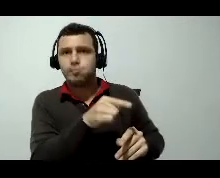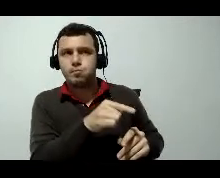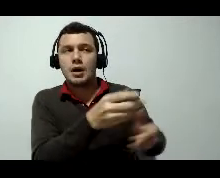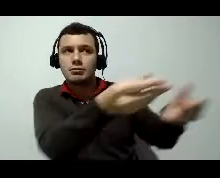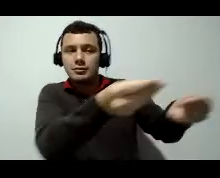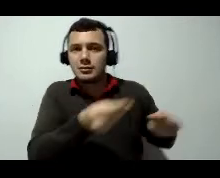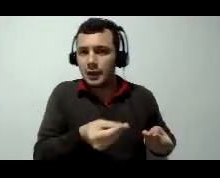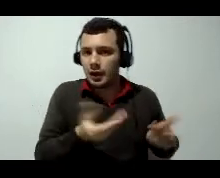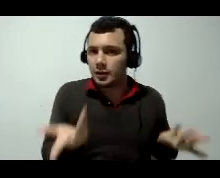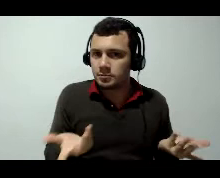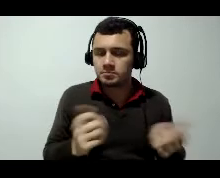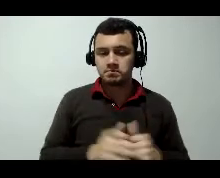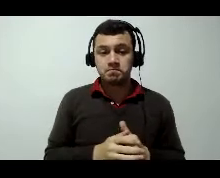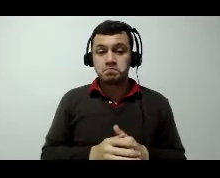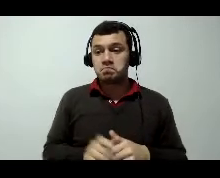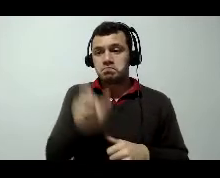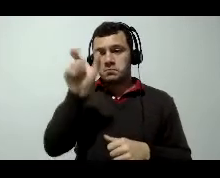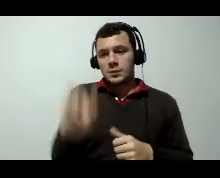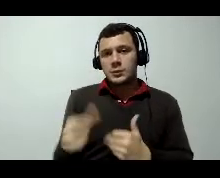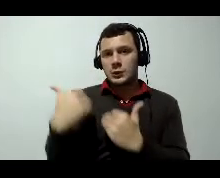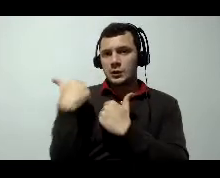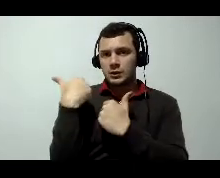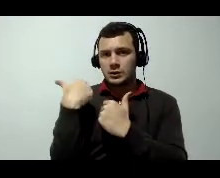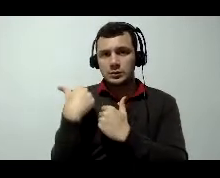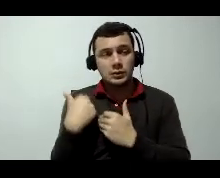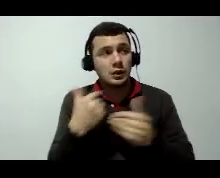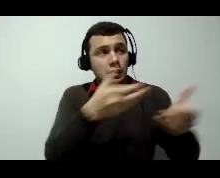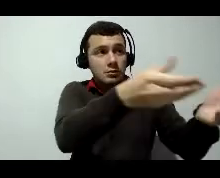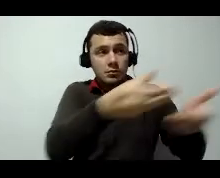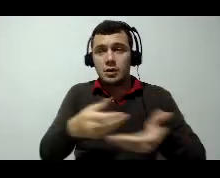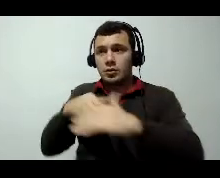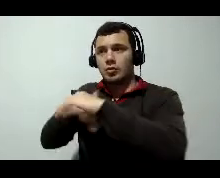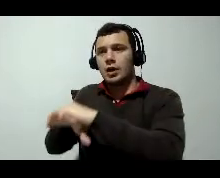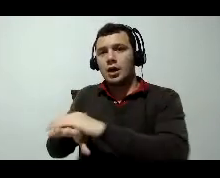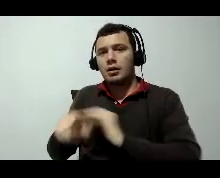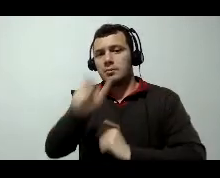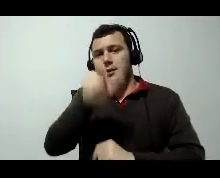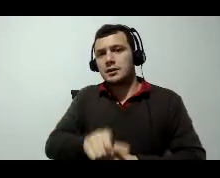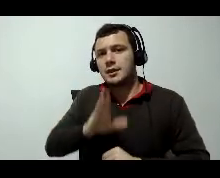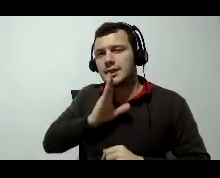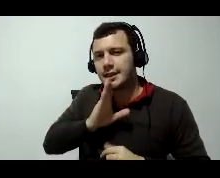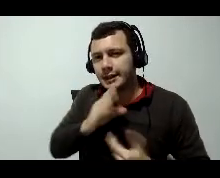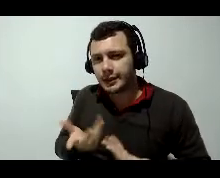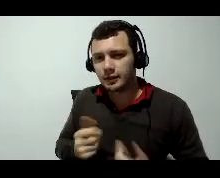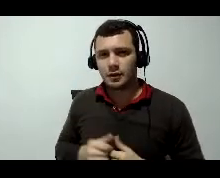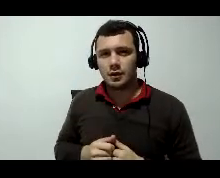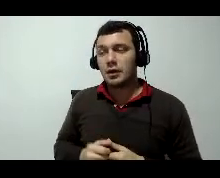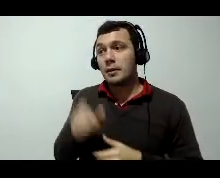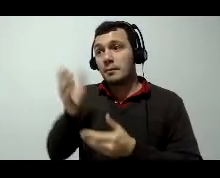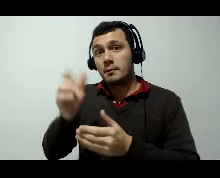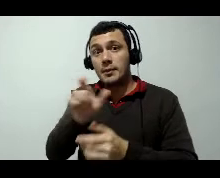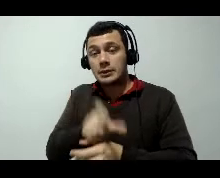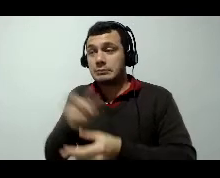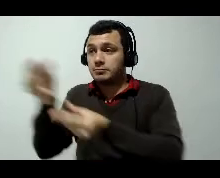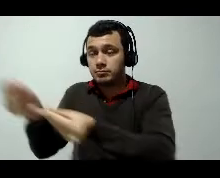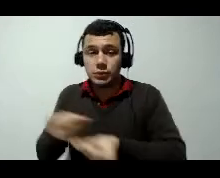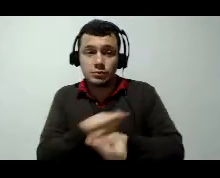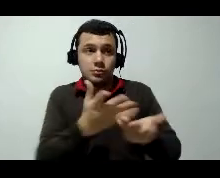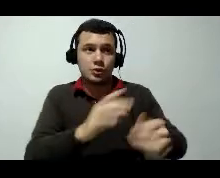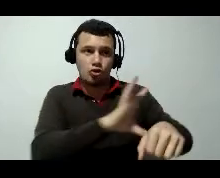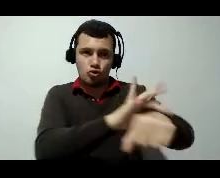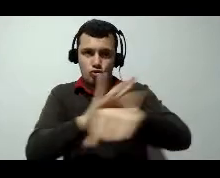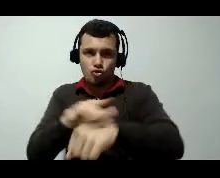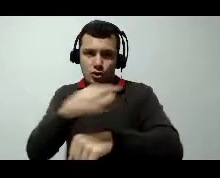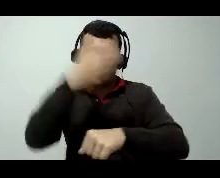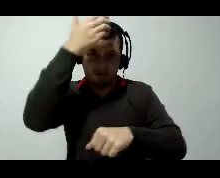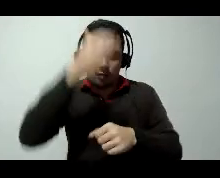es el responsable de realizar esas entregas, están quedando evidencias de estas entregas o